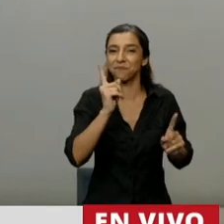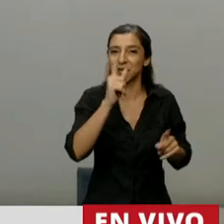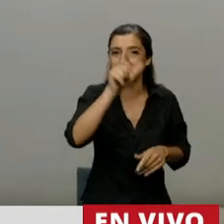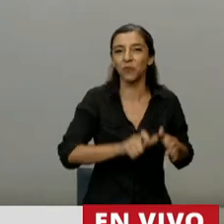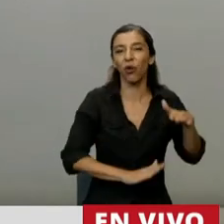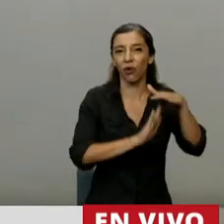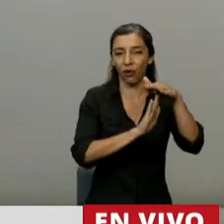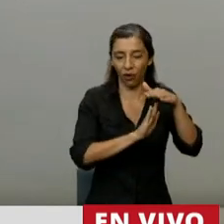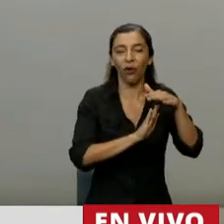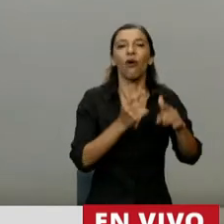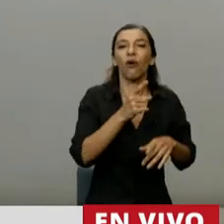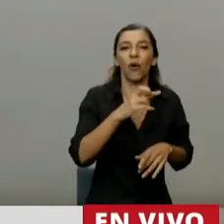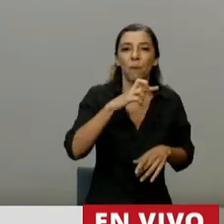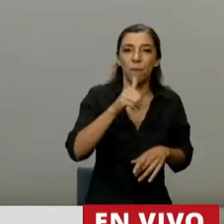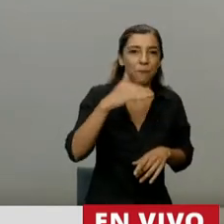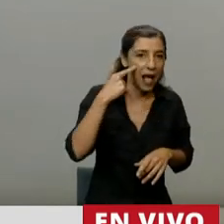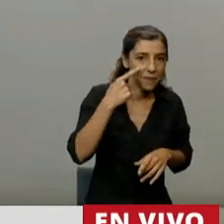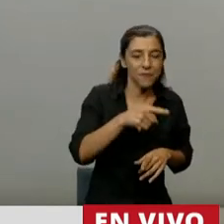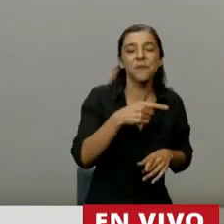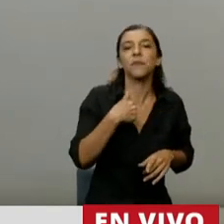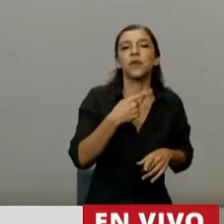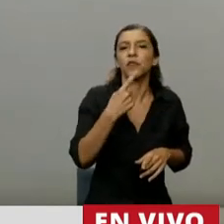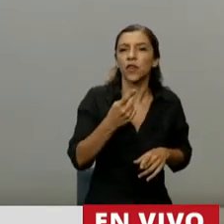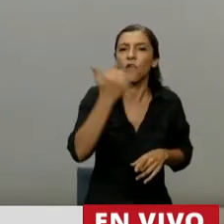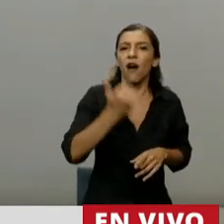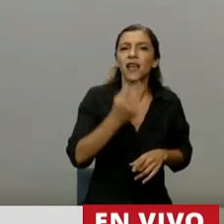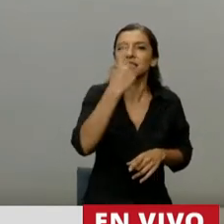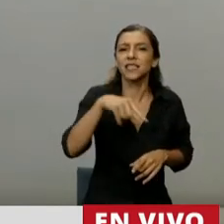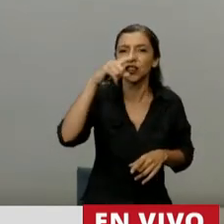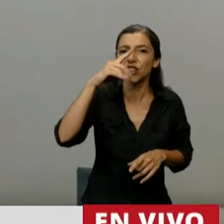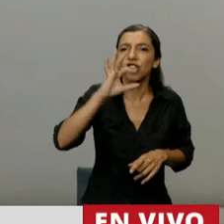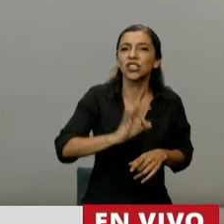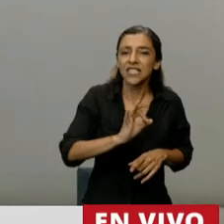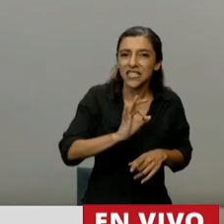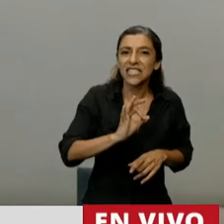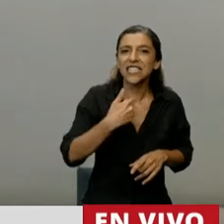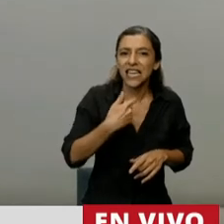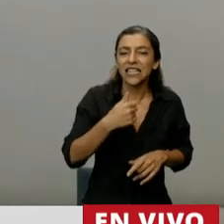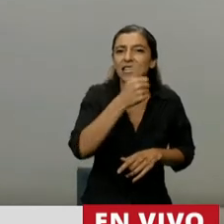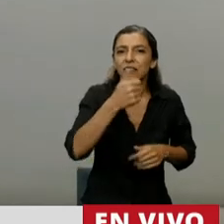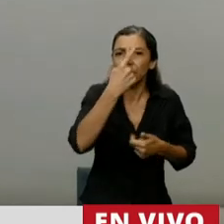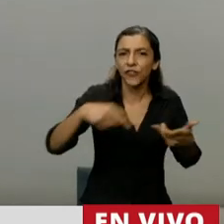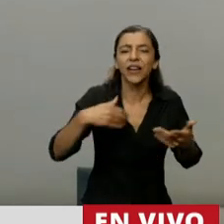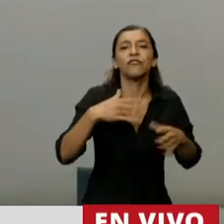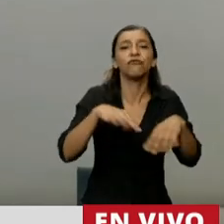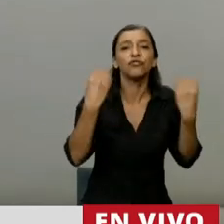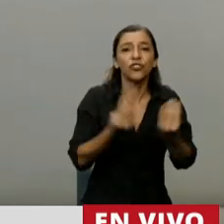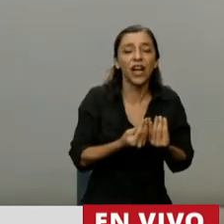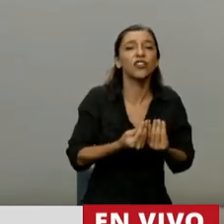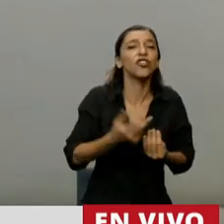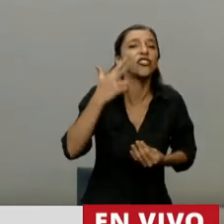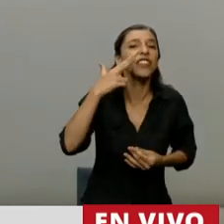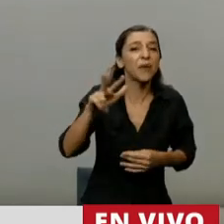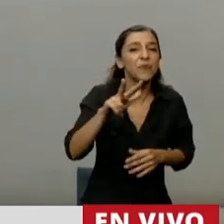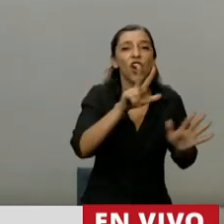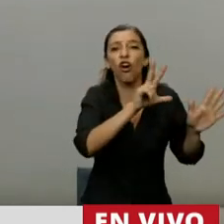Luana Volnovich. Dijo, hay 170 principios activos que cuando vas a la farmacia se traducen en 3,800